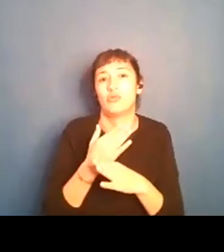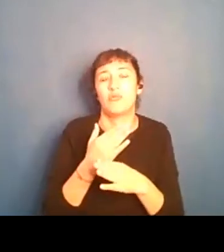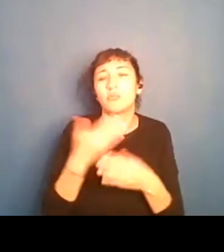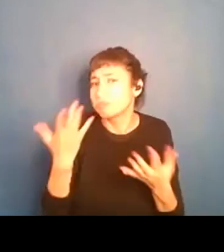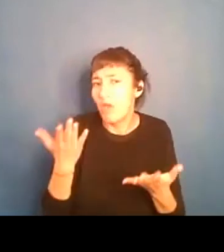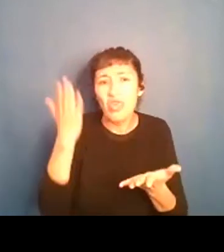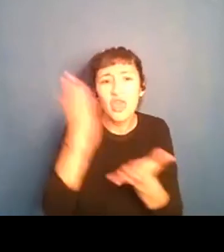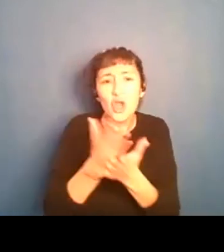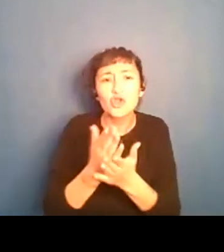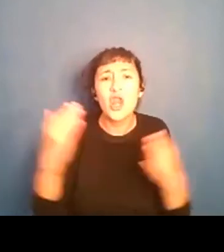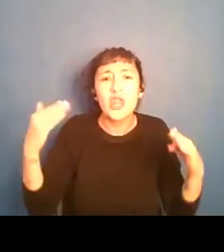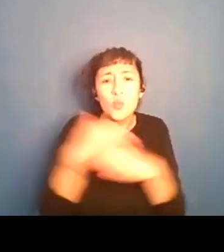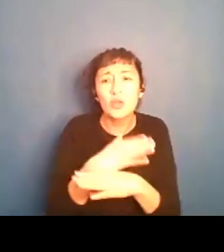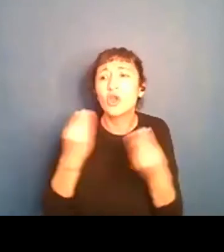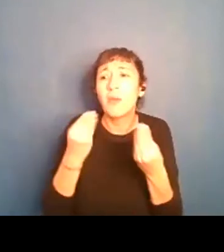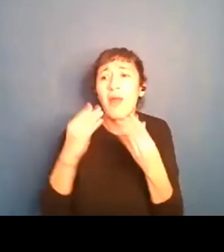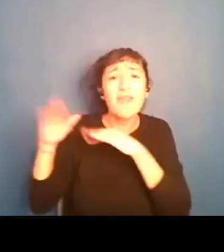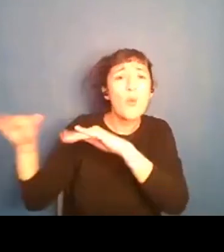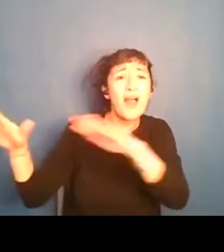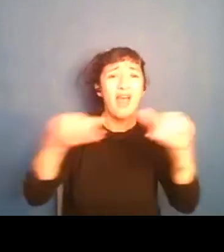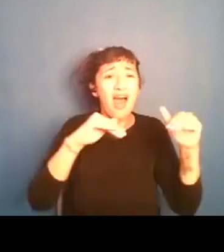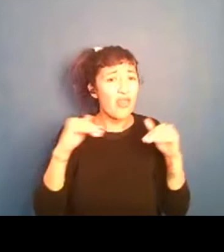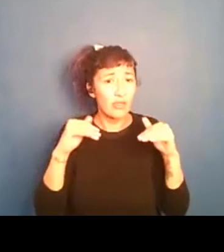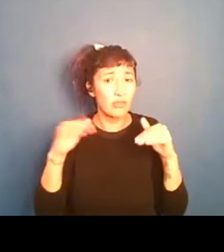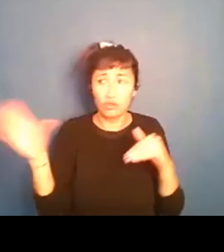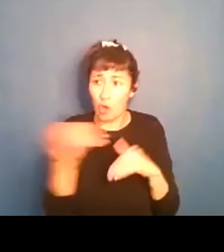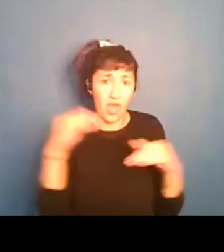ante la igualdad de todos, de todas las lenguas.